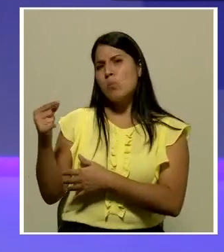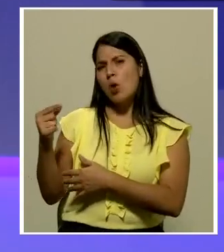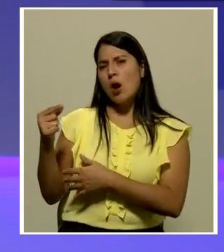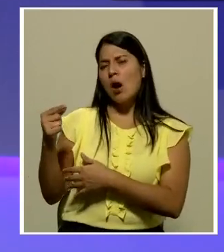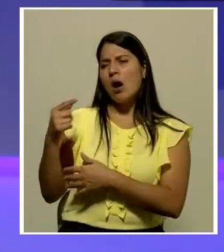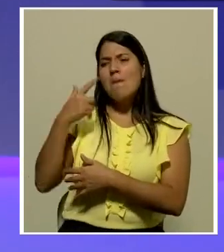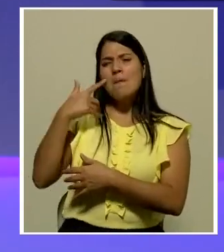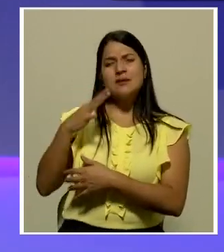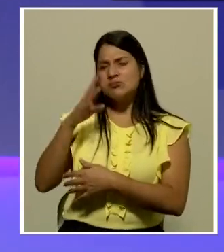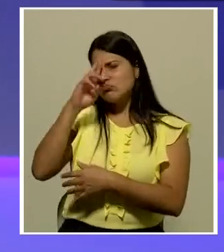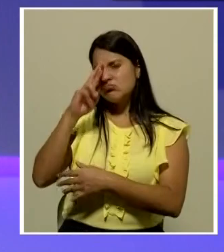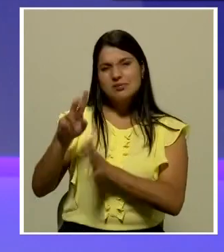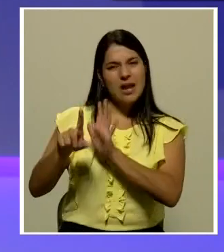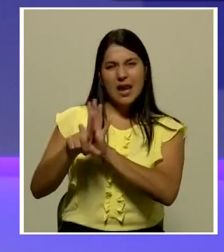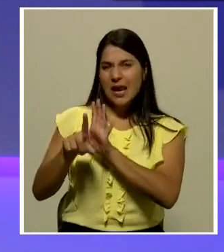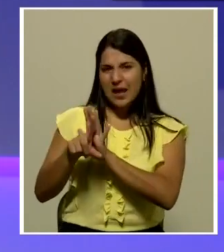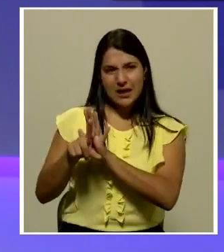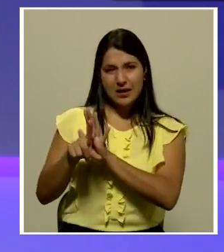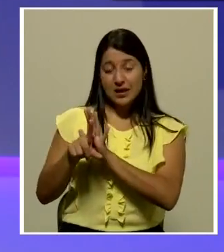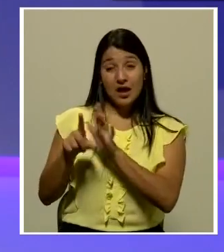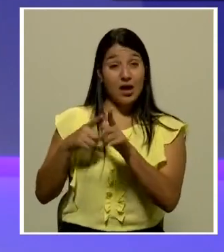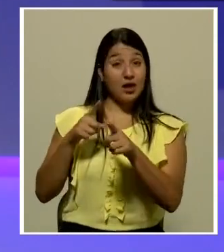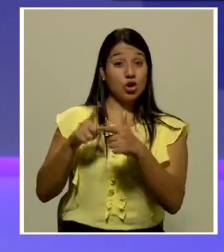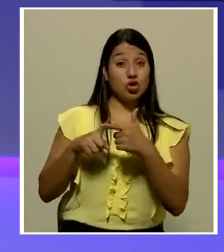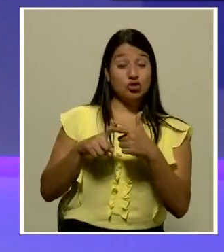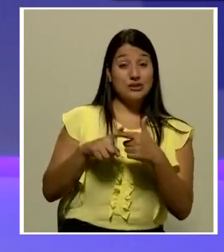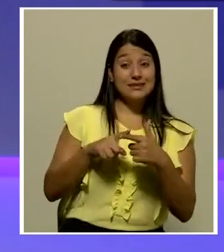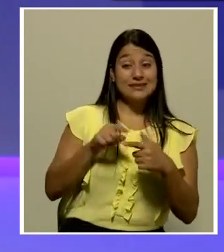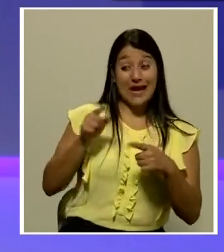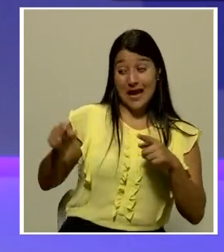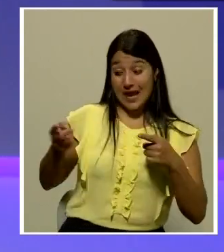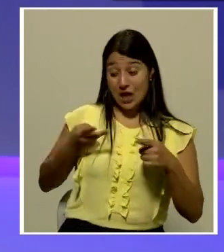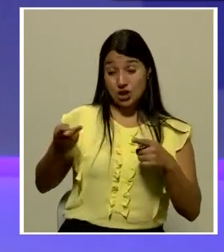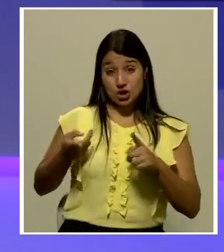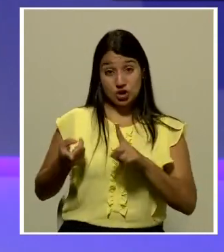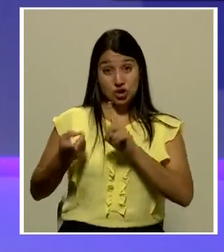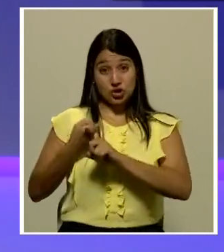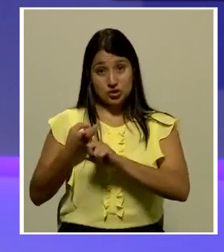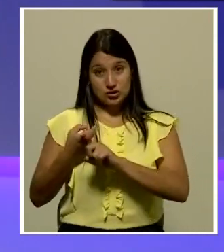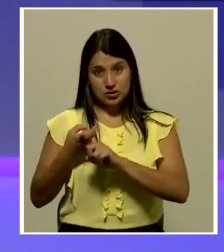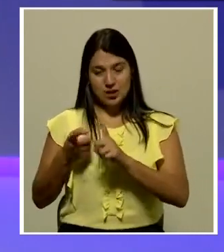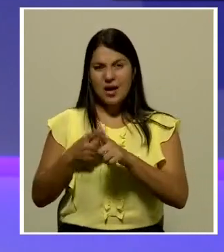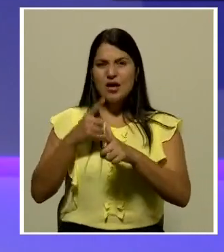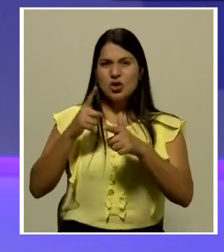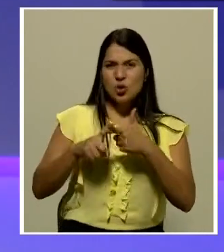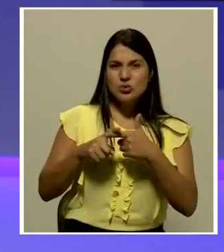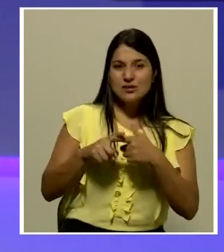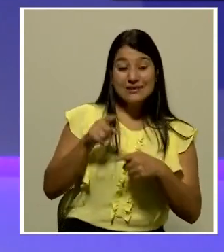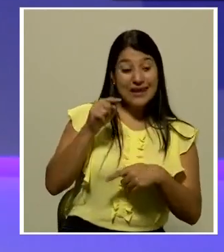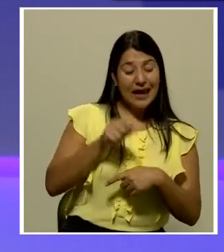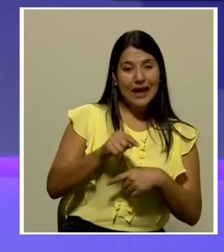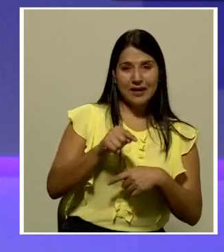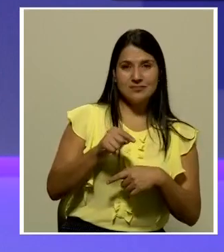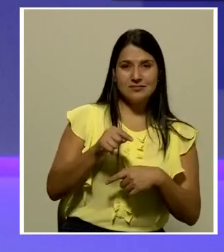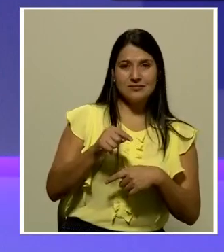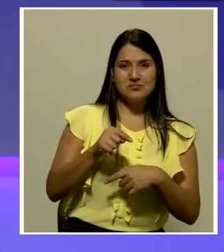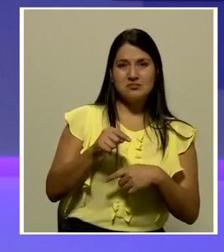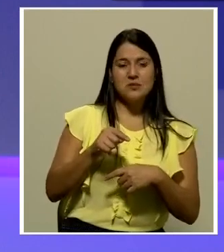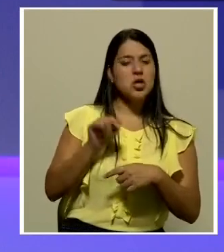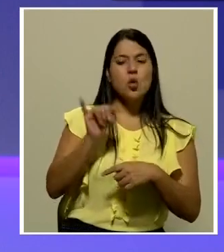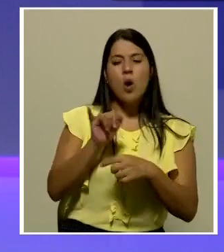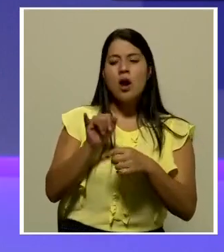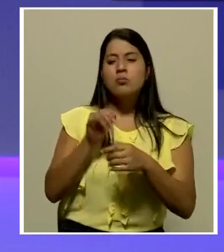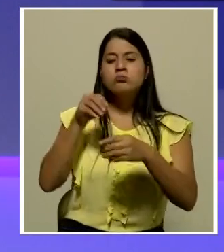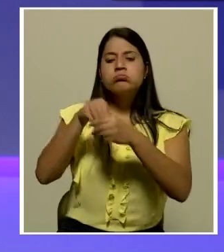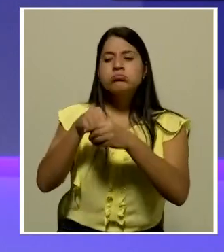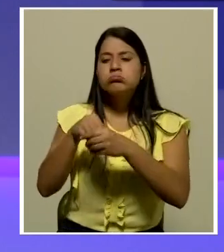haberse inhibido de eso porque eran amigos, pero en ese momento no se pudo probar que eran amigos. a mí siempre me llamó la atención porque